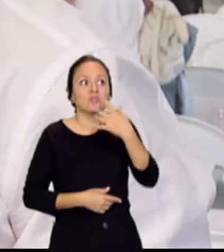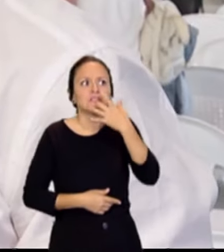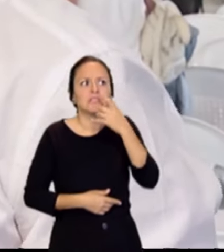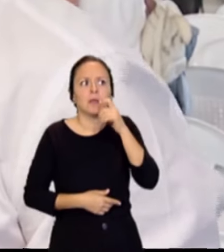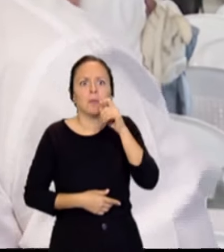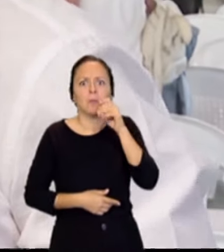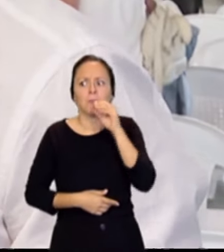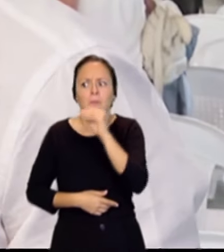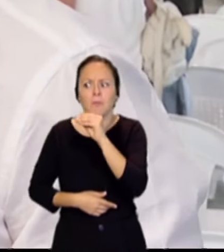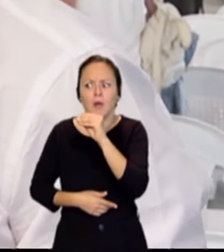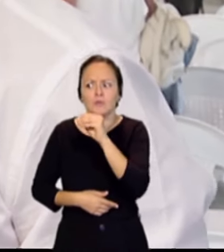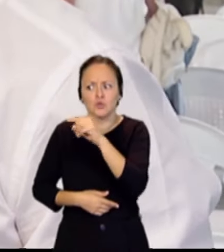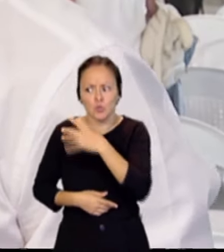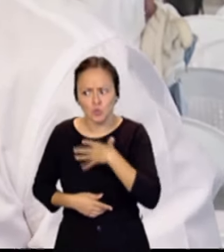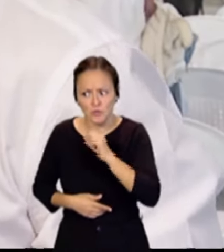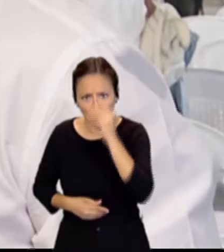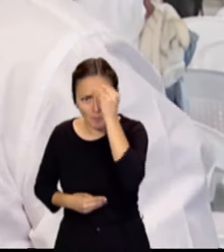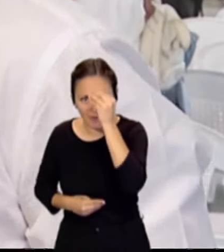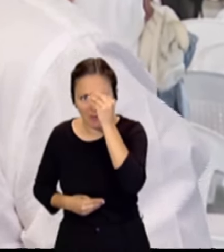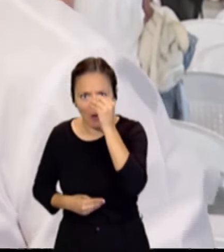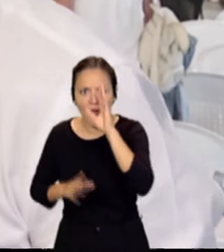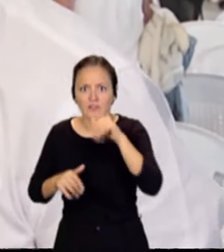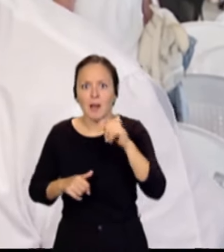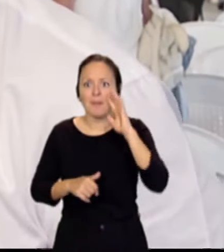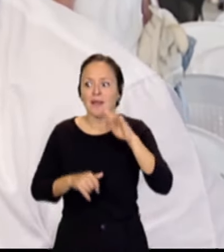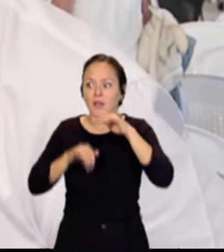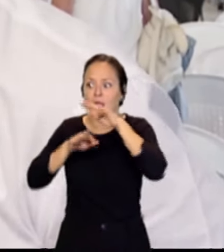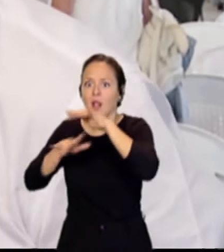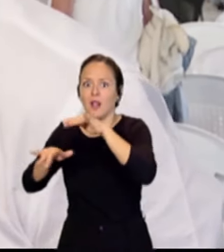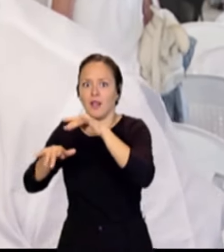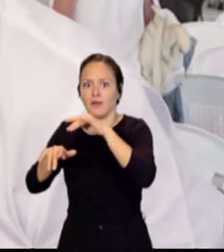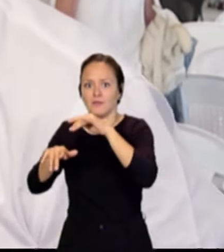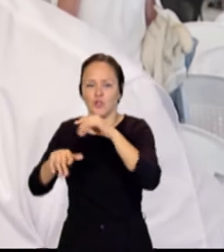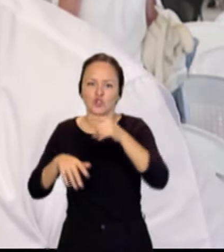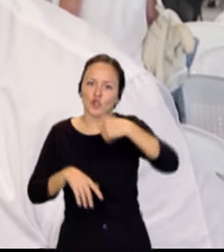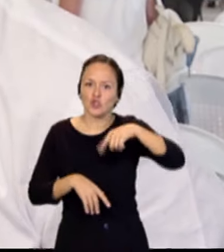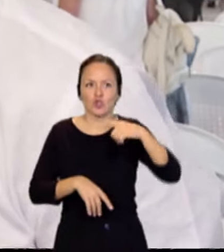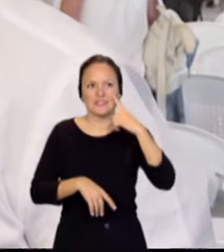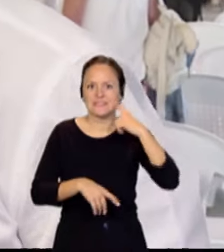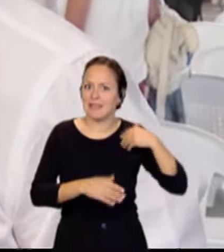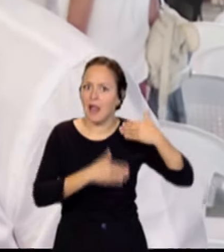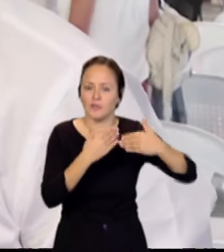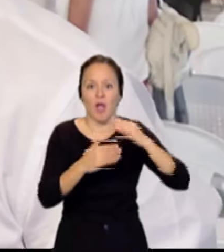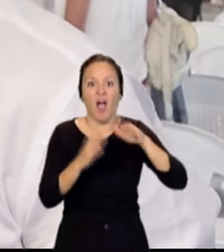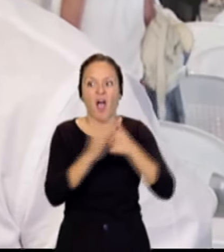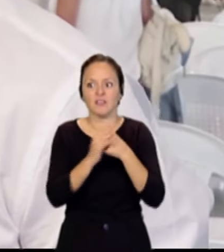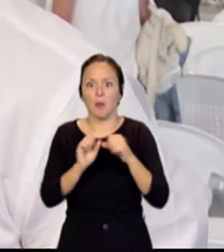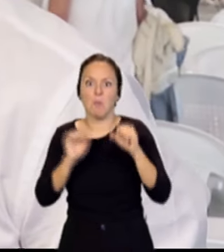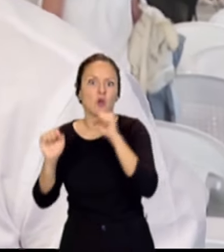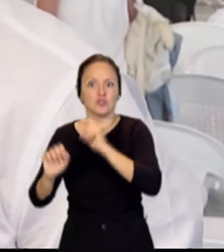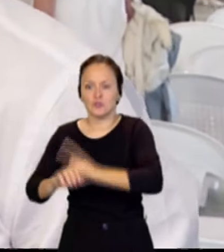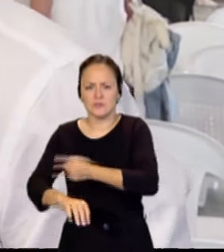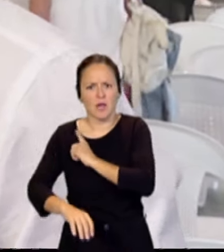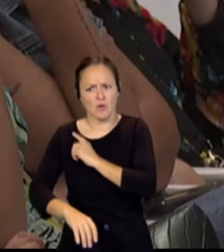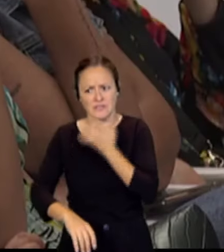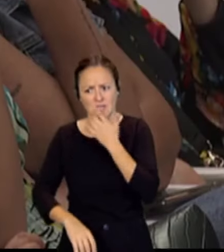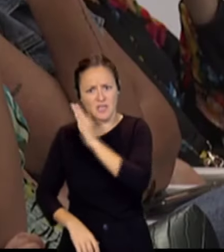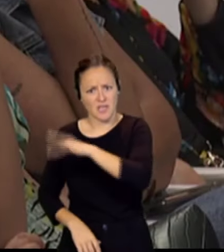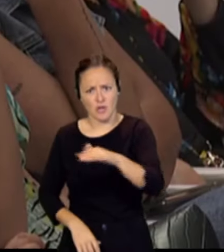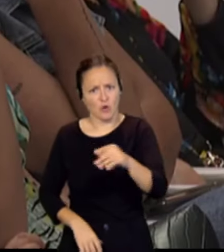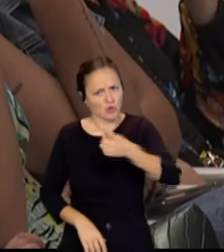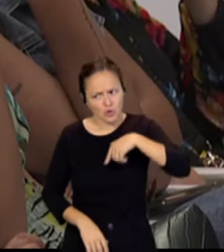en suicidarse vamos a inducir la idea no son muy conservadores y muy conservadores incluso sobreprotectores con Los menores por ejemplo y no les